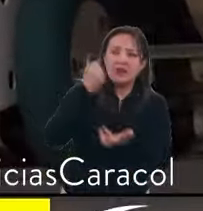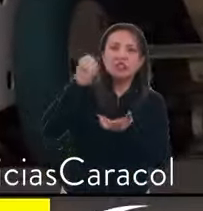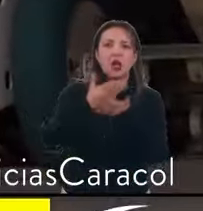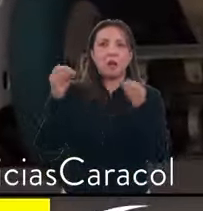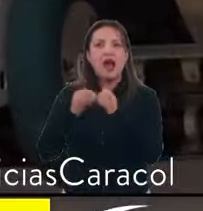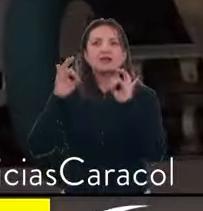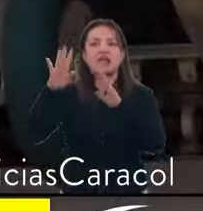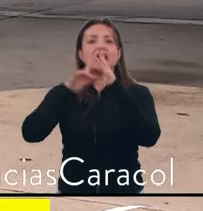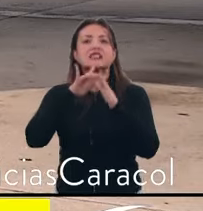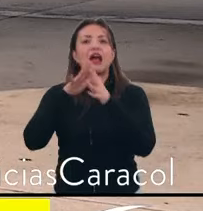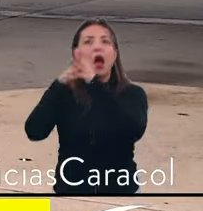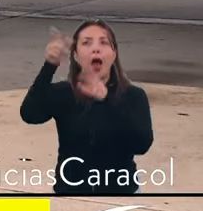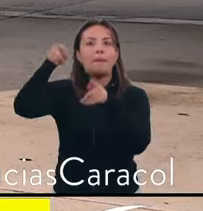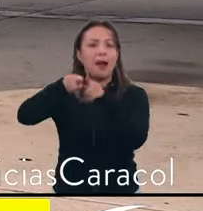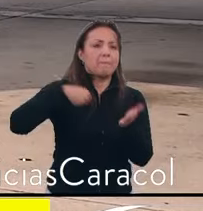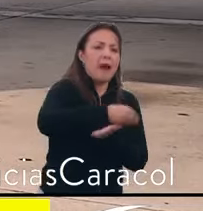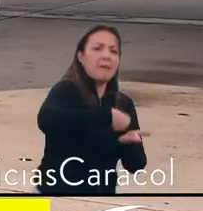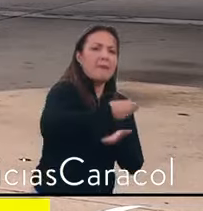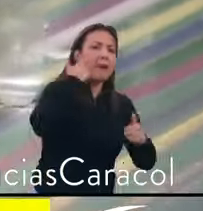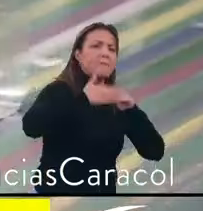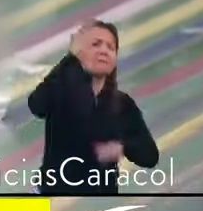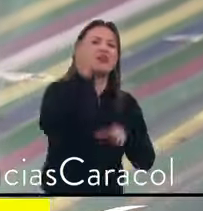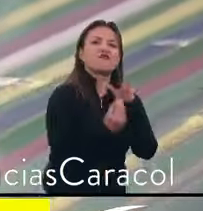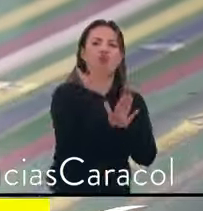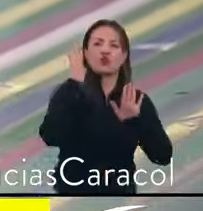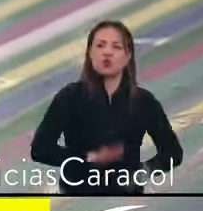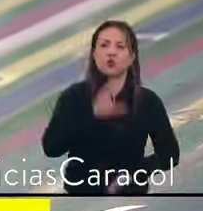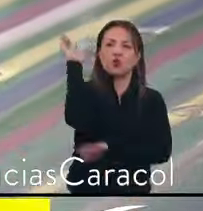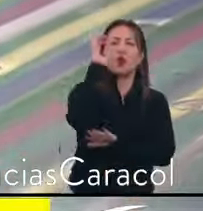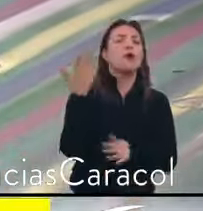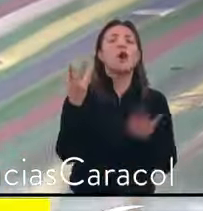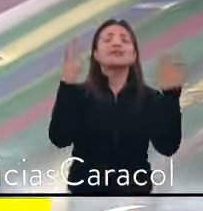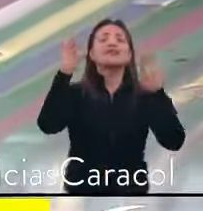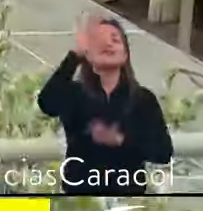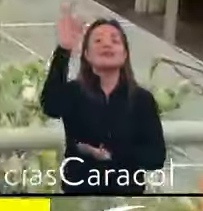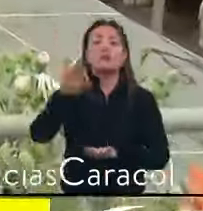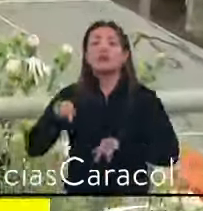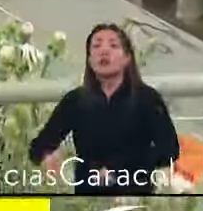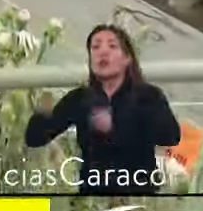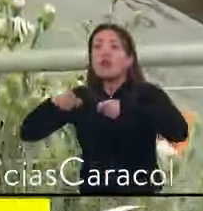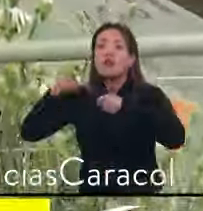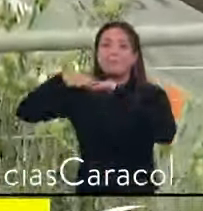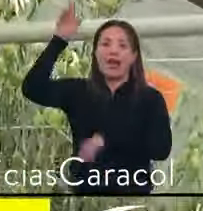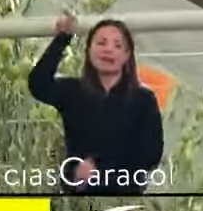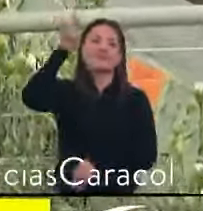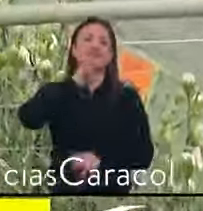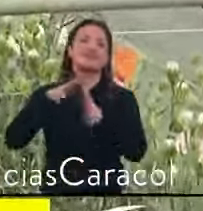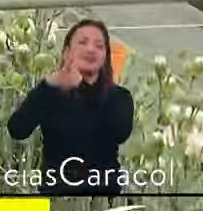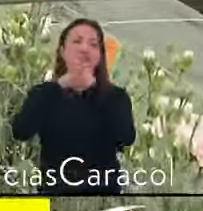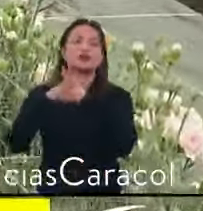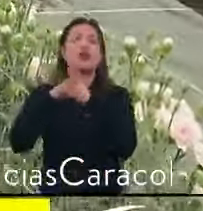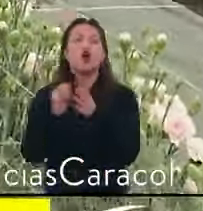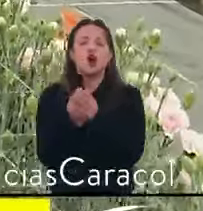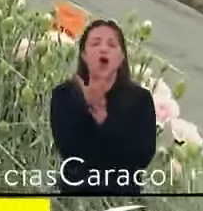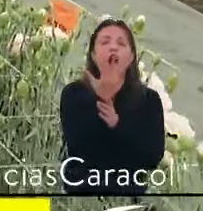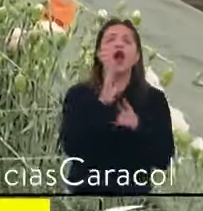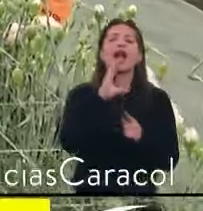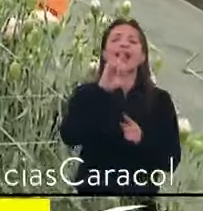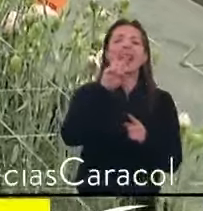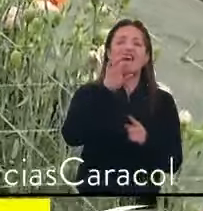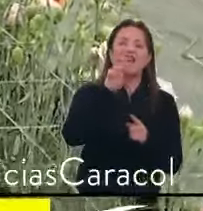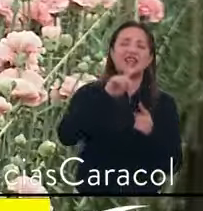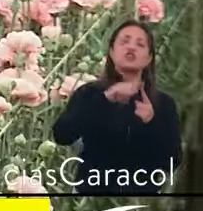en el principal comprador de flores colombianas. Representan el 70% de las ventas. Claveles rojos, rosados y amarillos son los